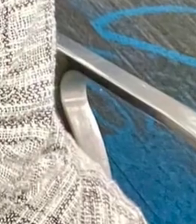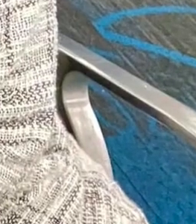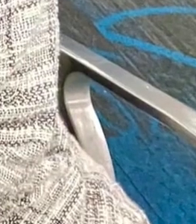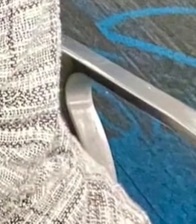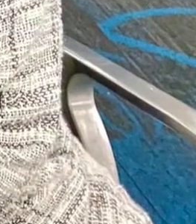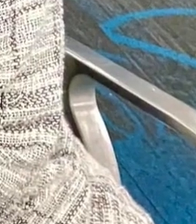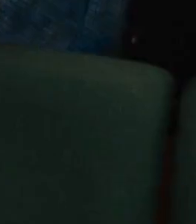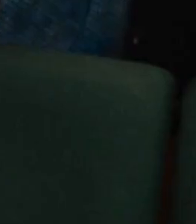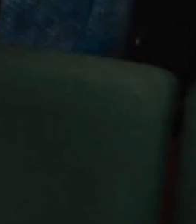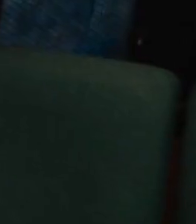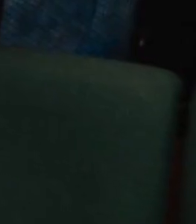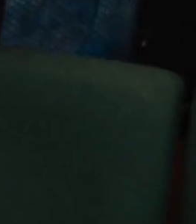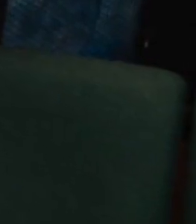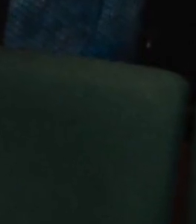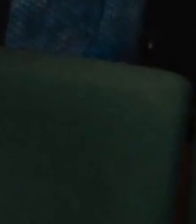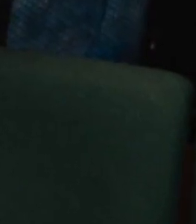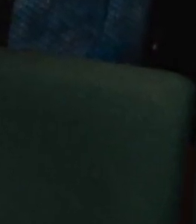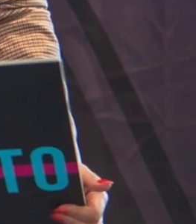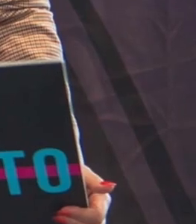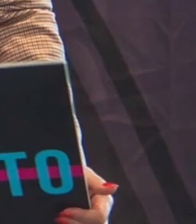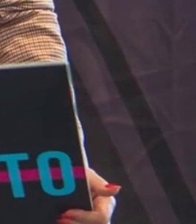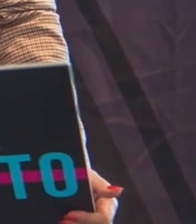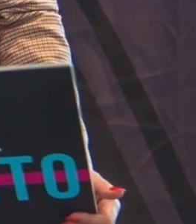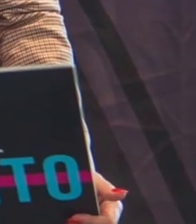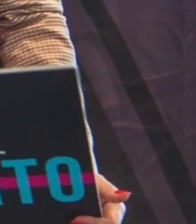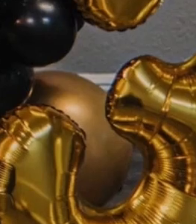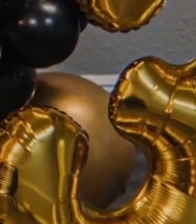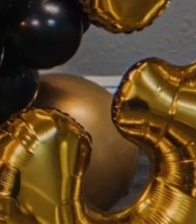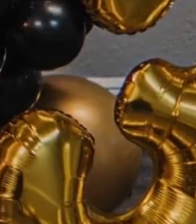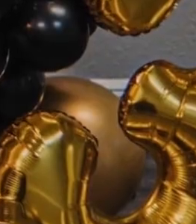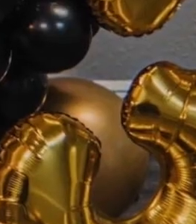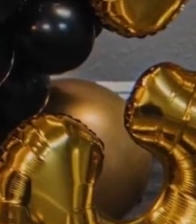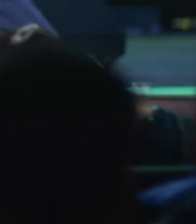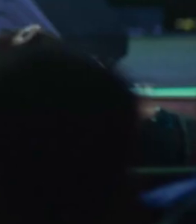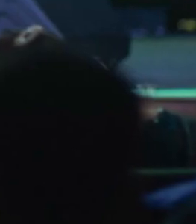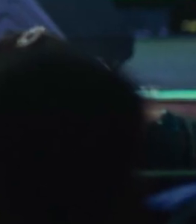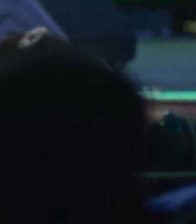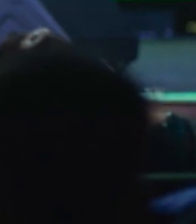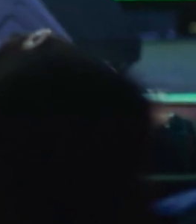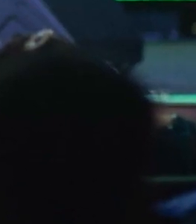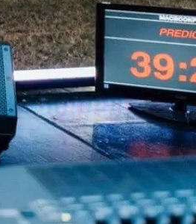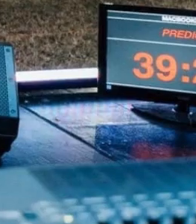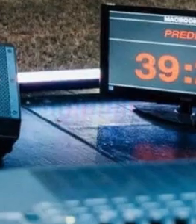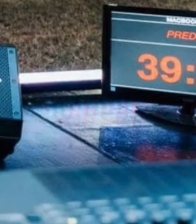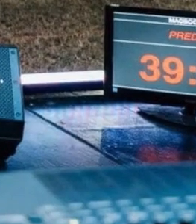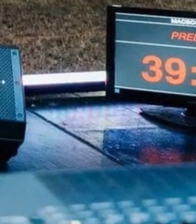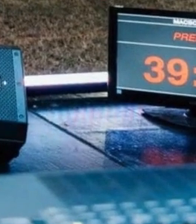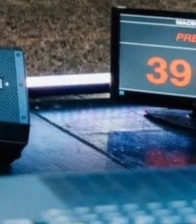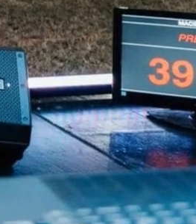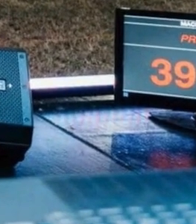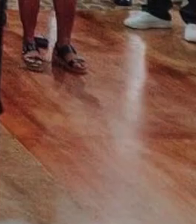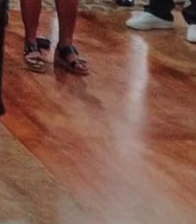pastora Michelle Treviño. Juntos, comparten una unión matrimonial de más de 29 años. El apóstol Roberto es